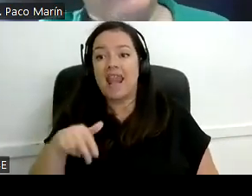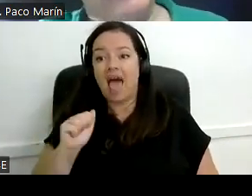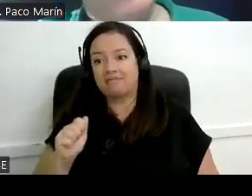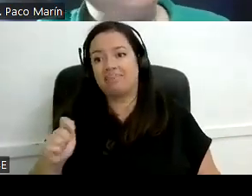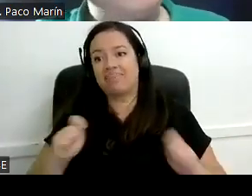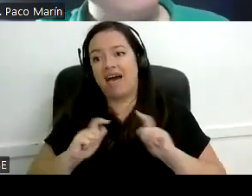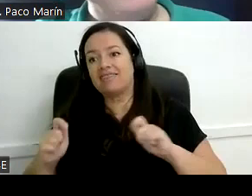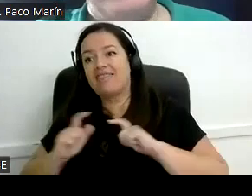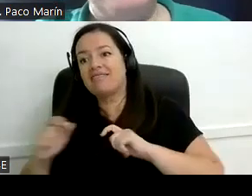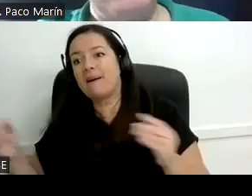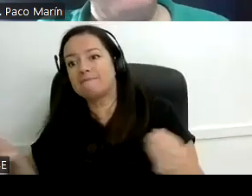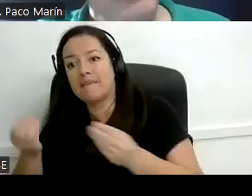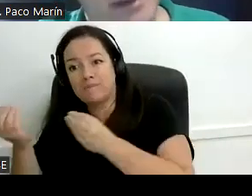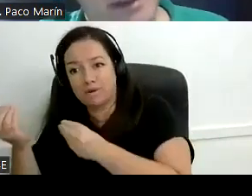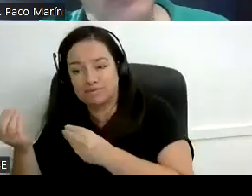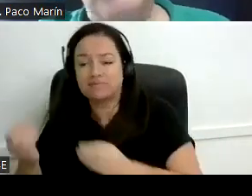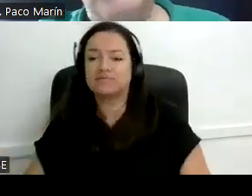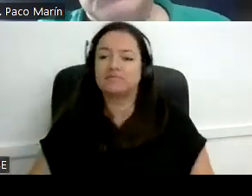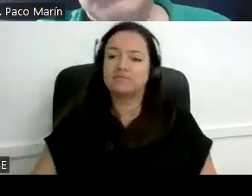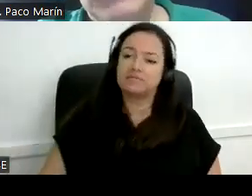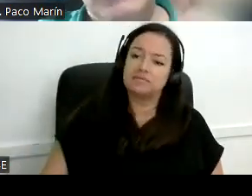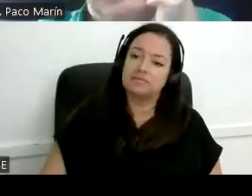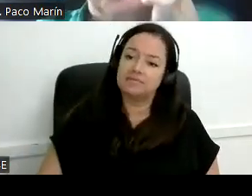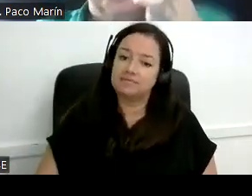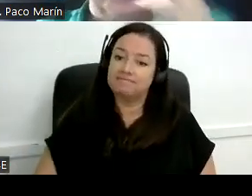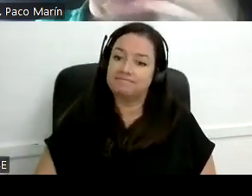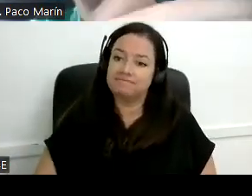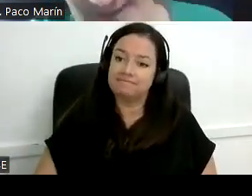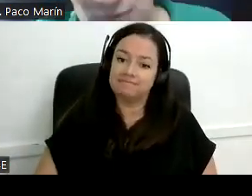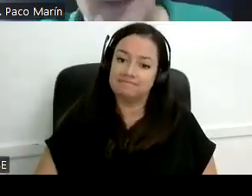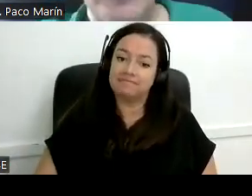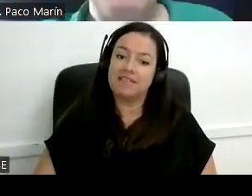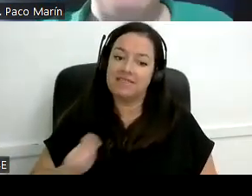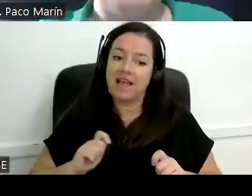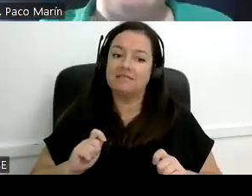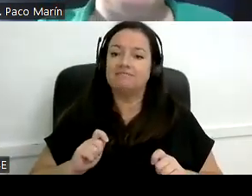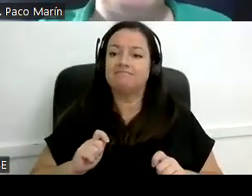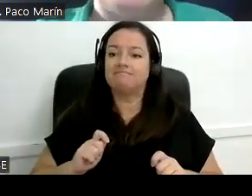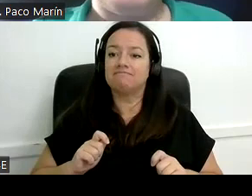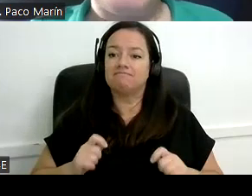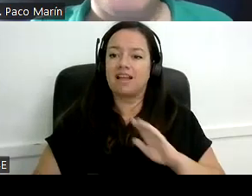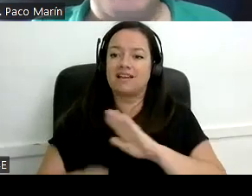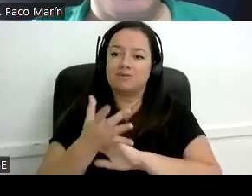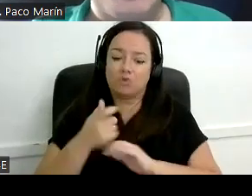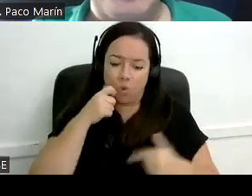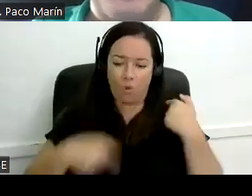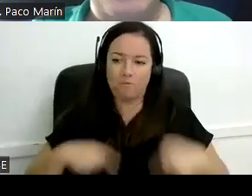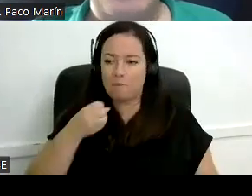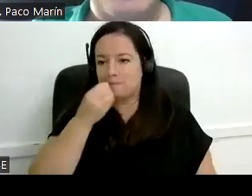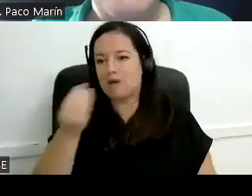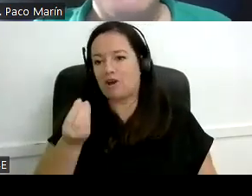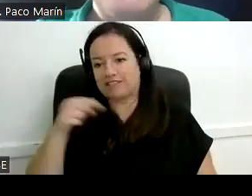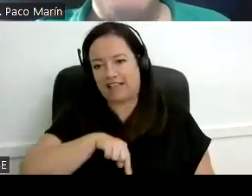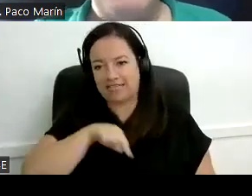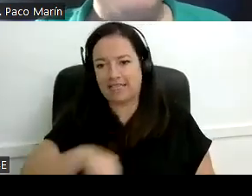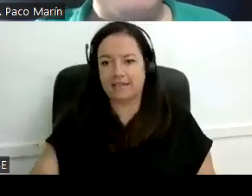haríamos sería aportar el triptófano y por tanto estimular toda la vía de producción de la serotonina y de la